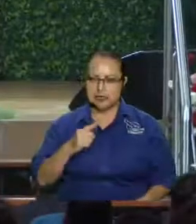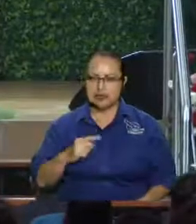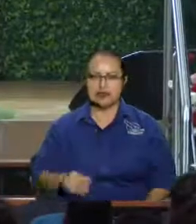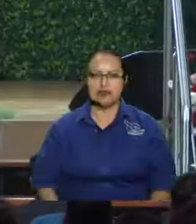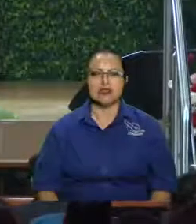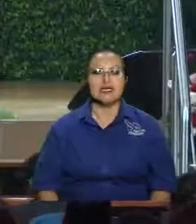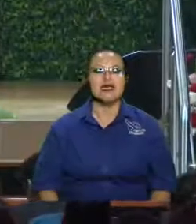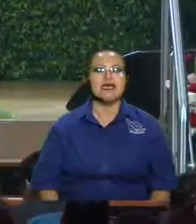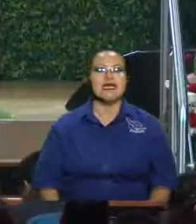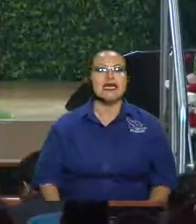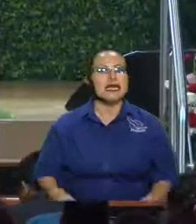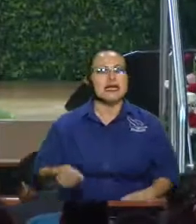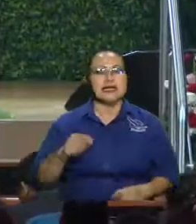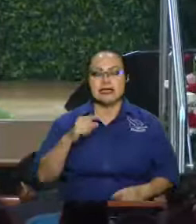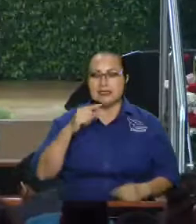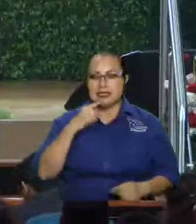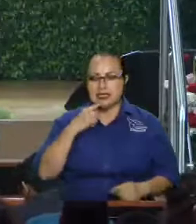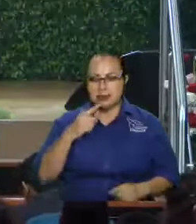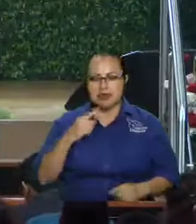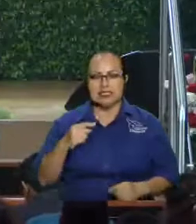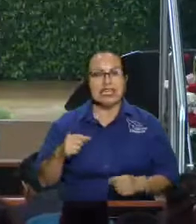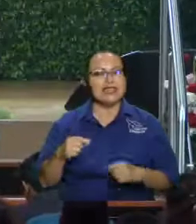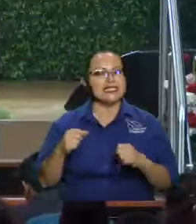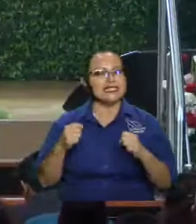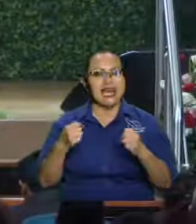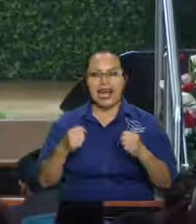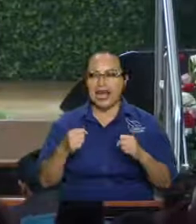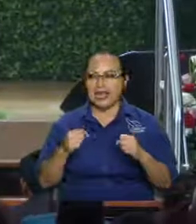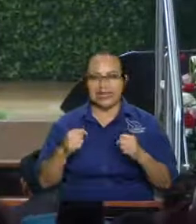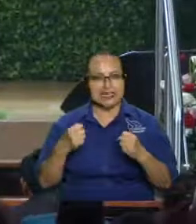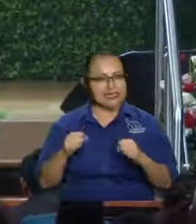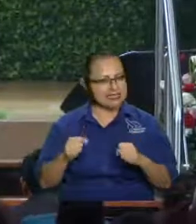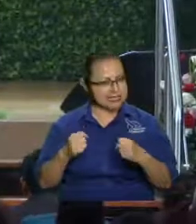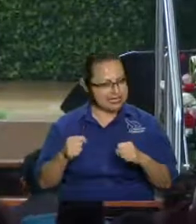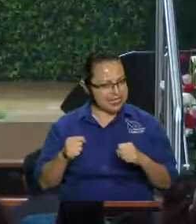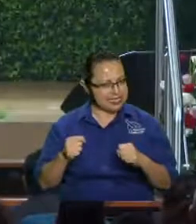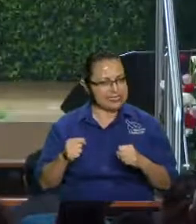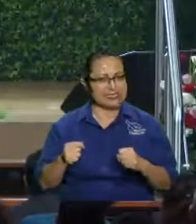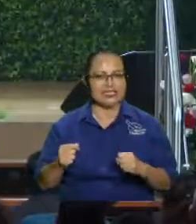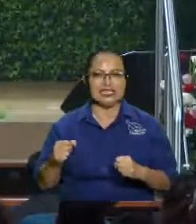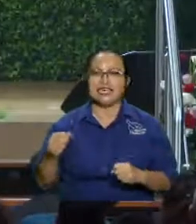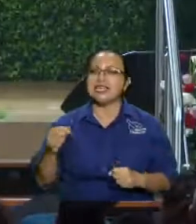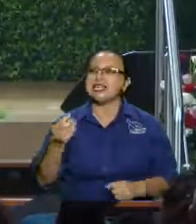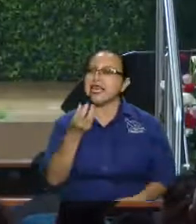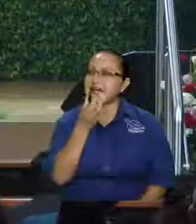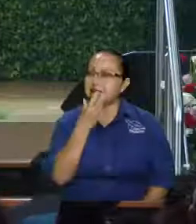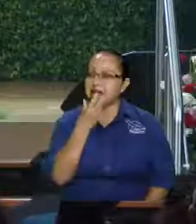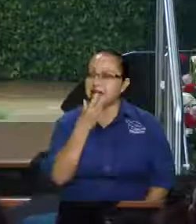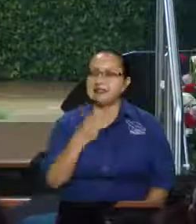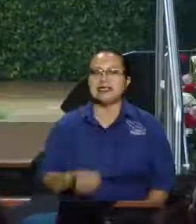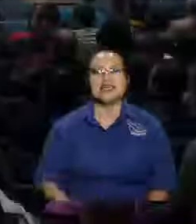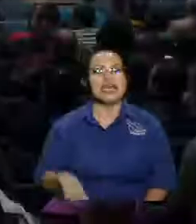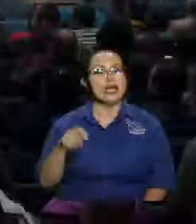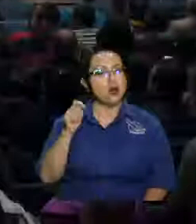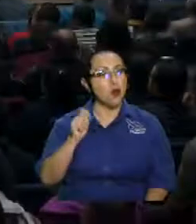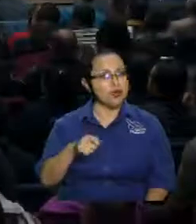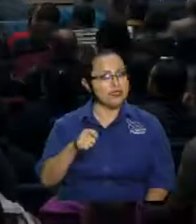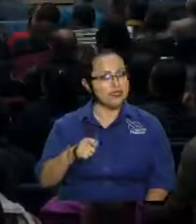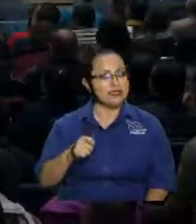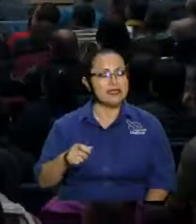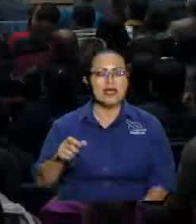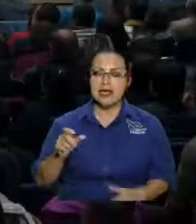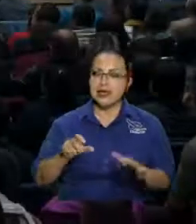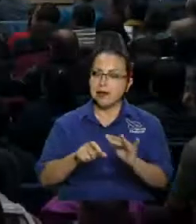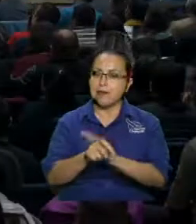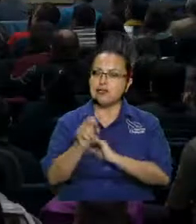estuve ministrando el pan, las hazañas del pan, y había una de esas hazañas que está escrita en el libro de